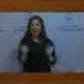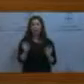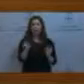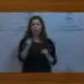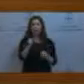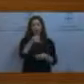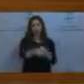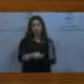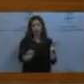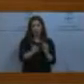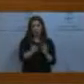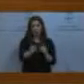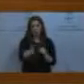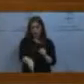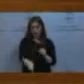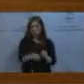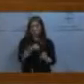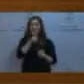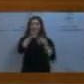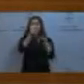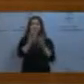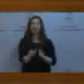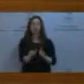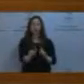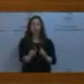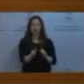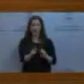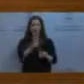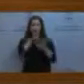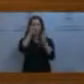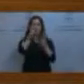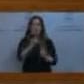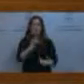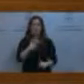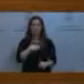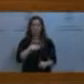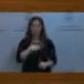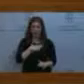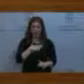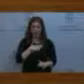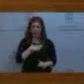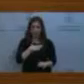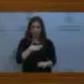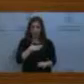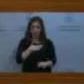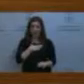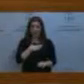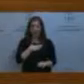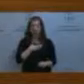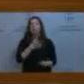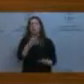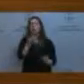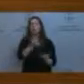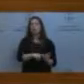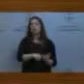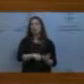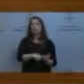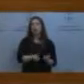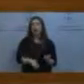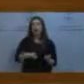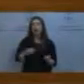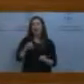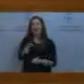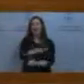sino que un informe, un informe de la Intervención General del Estado del año 2011,